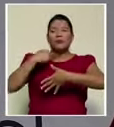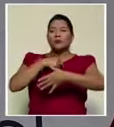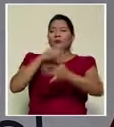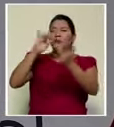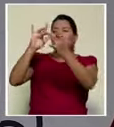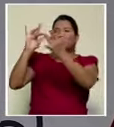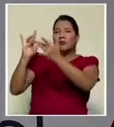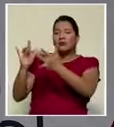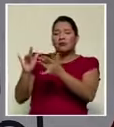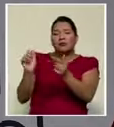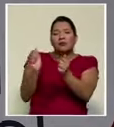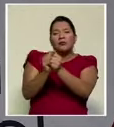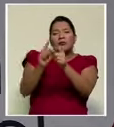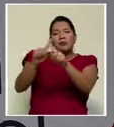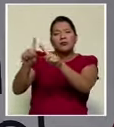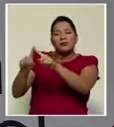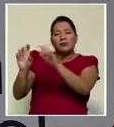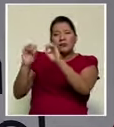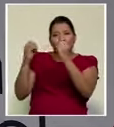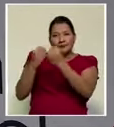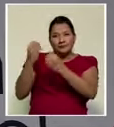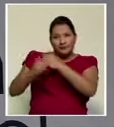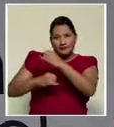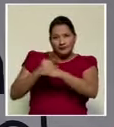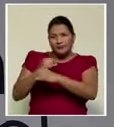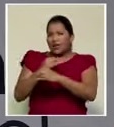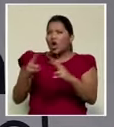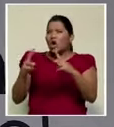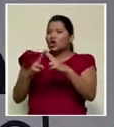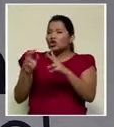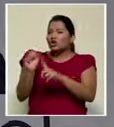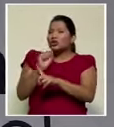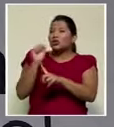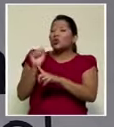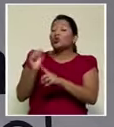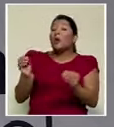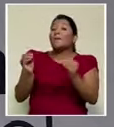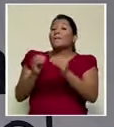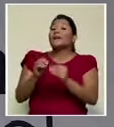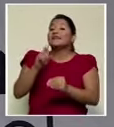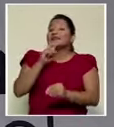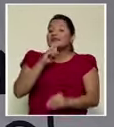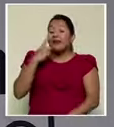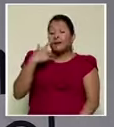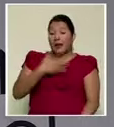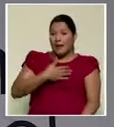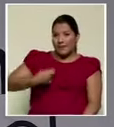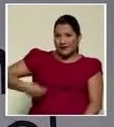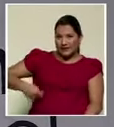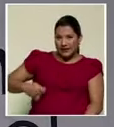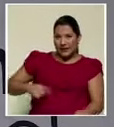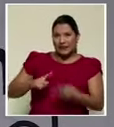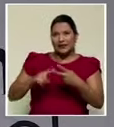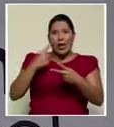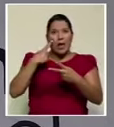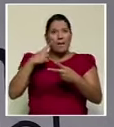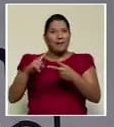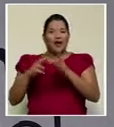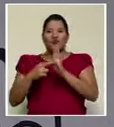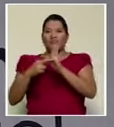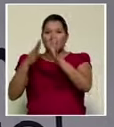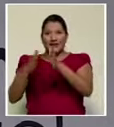la región y conozco situaciones mucho más comprometedoras para presidentes y para integrantes de organismos electorales que